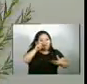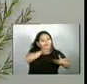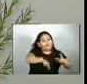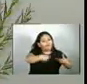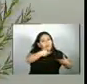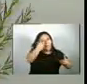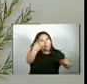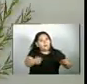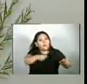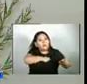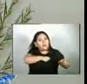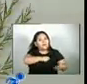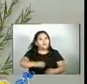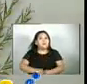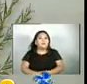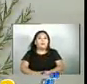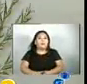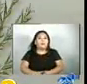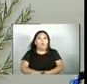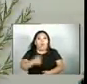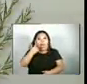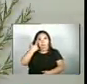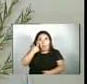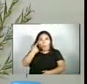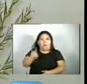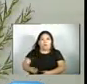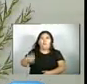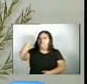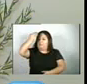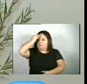ocasionadas. Quienes se niegan a brindar información